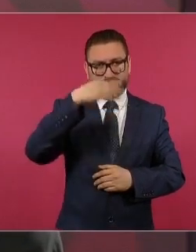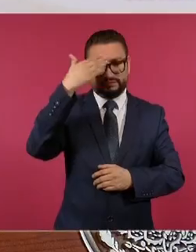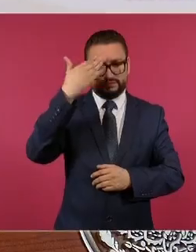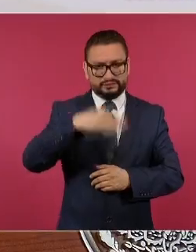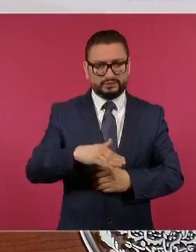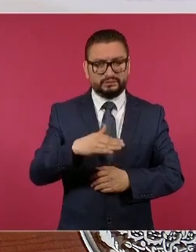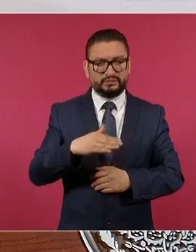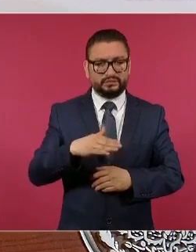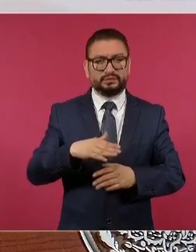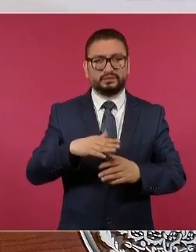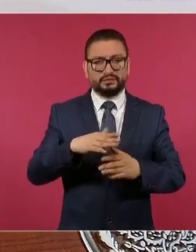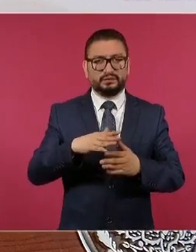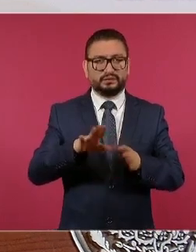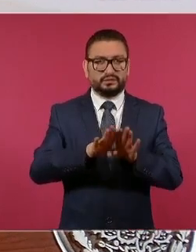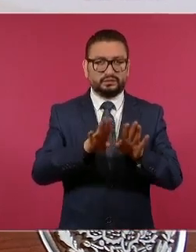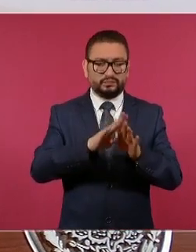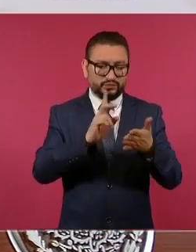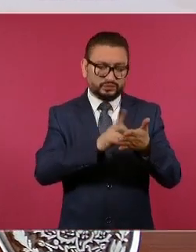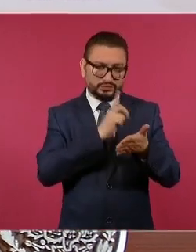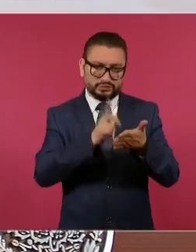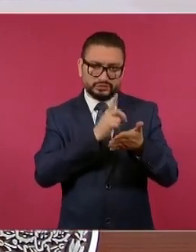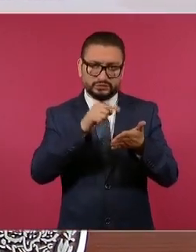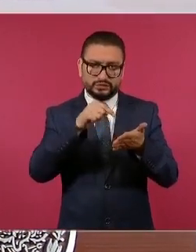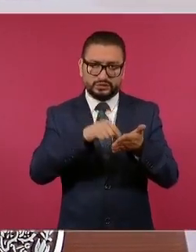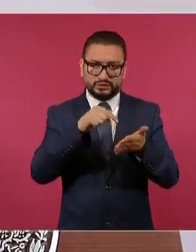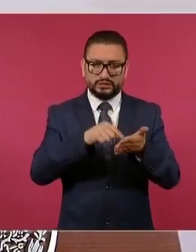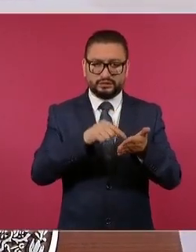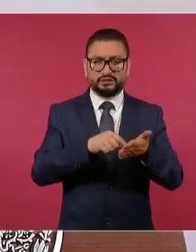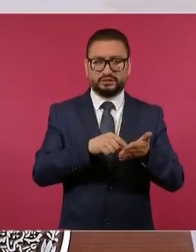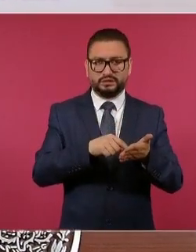de acuerdo al diccionario de la lengua,